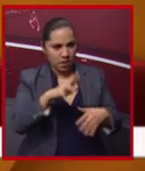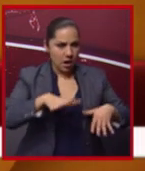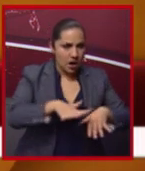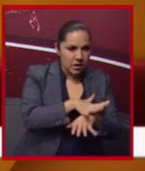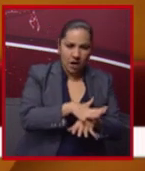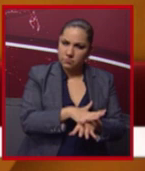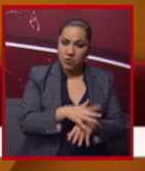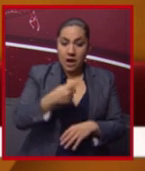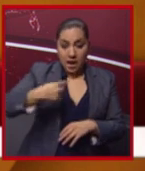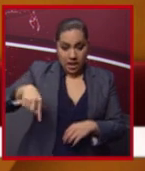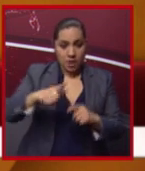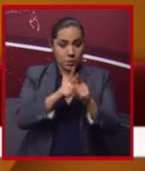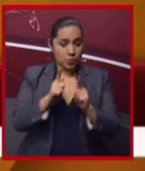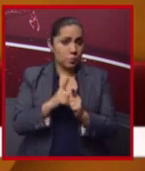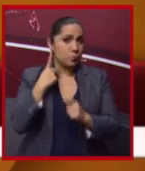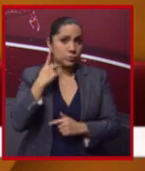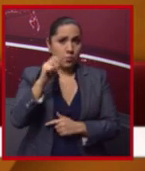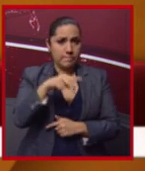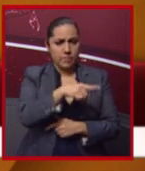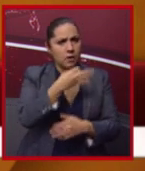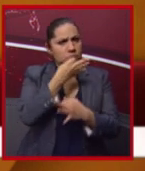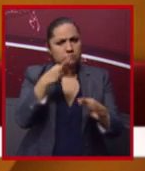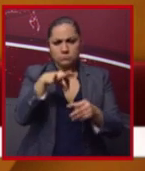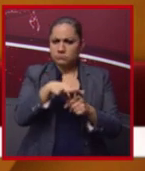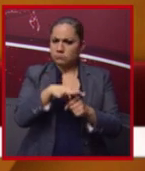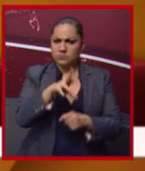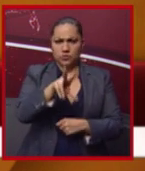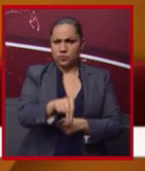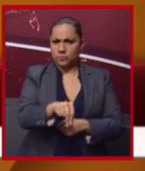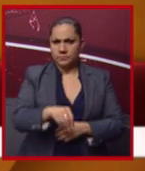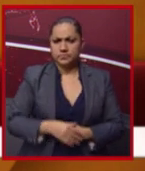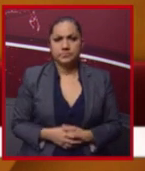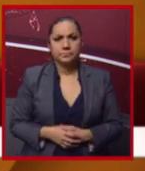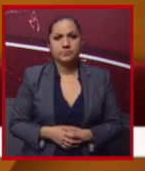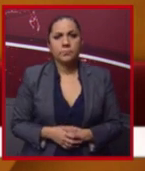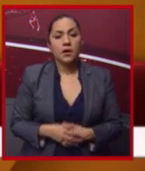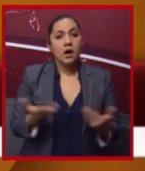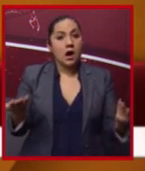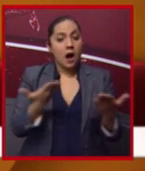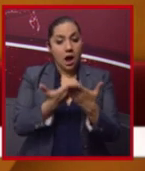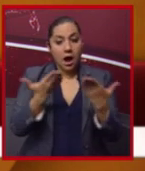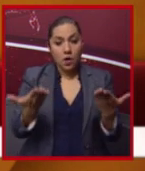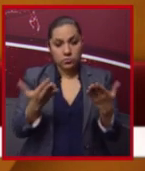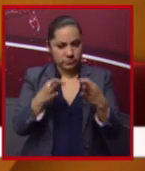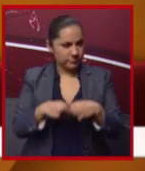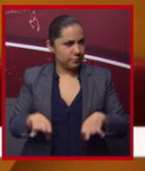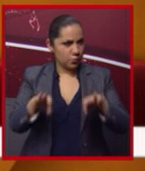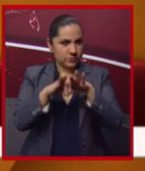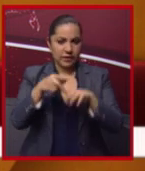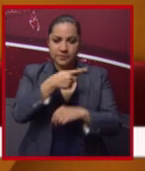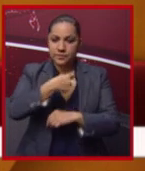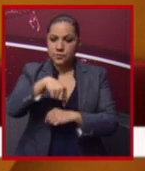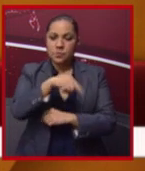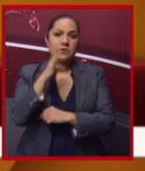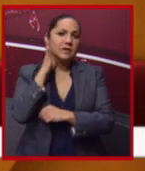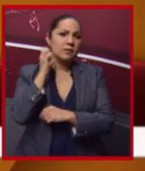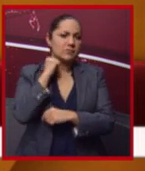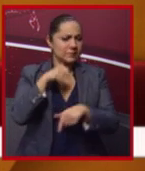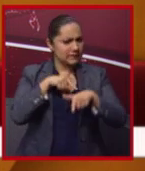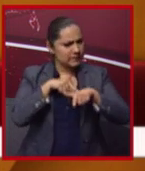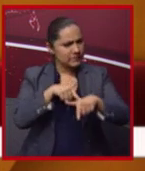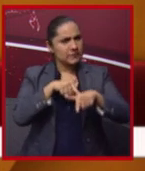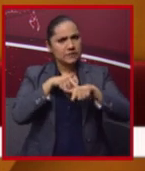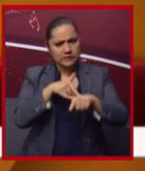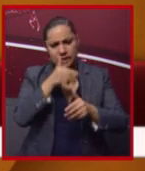Quiero decirles que es muy importante que esta Cámara de Senadores siga luchando hasta el último